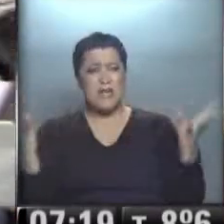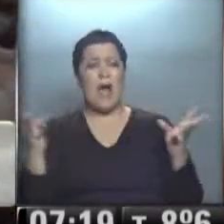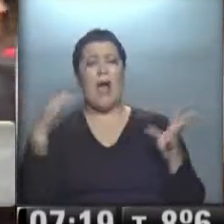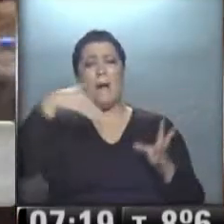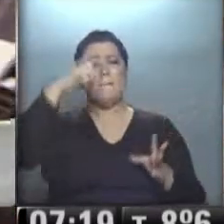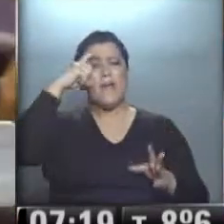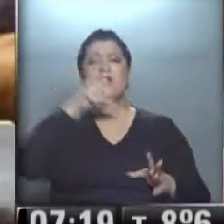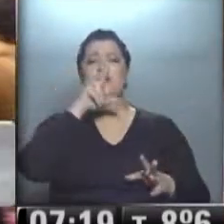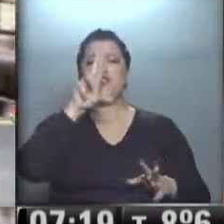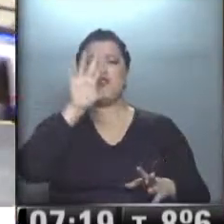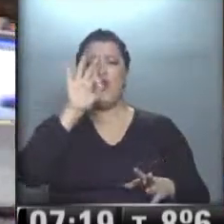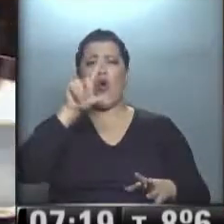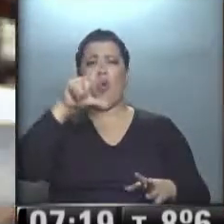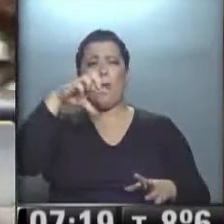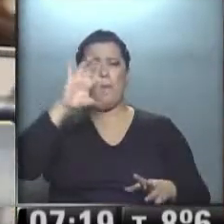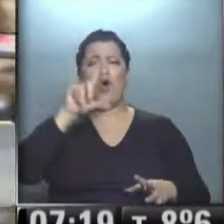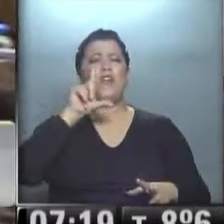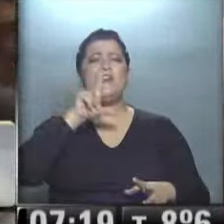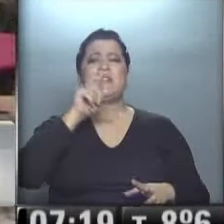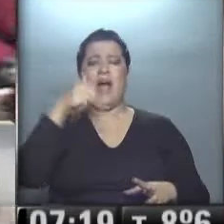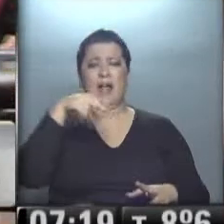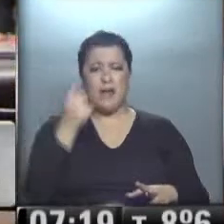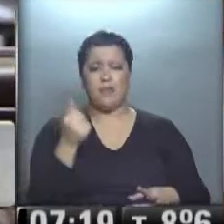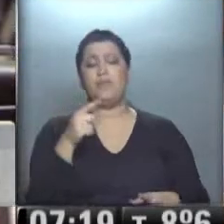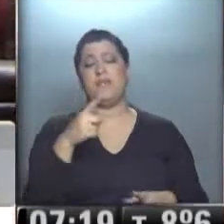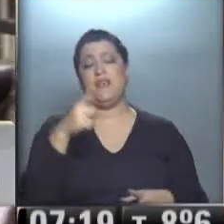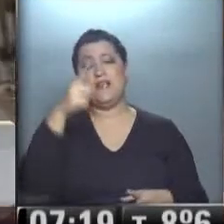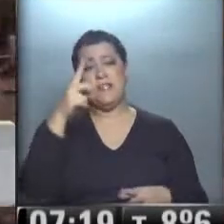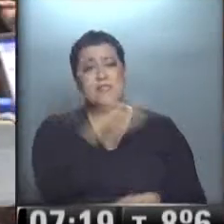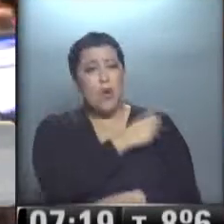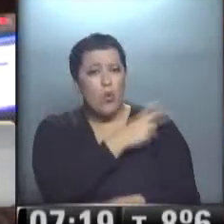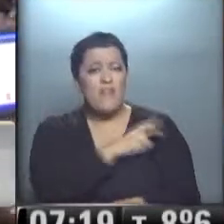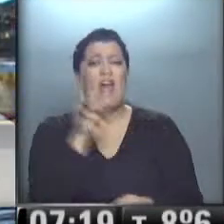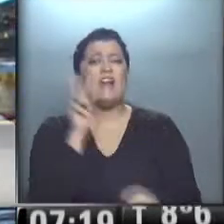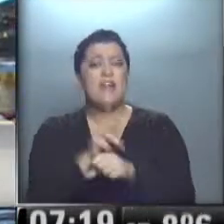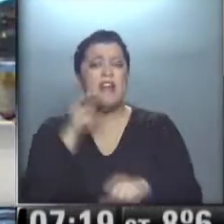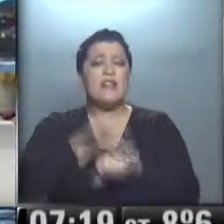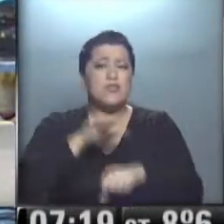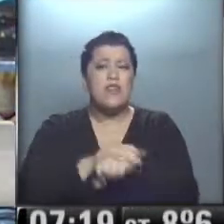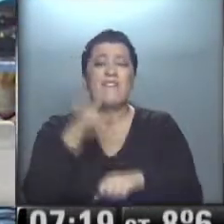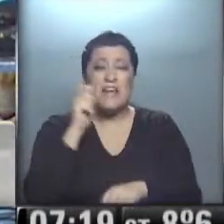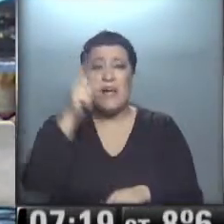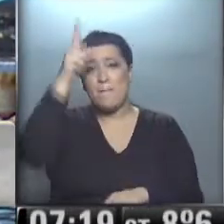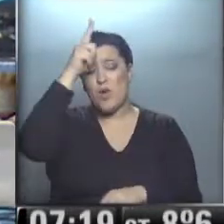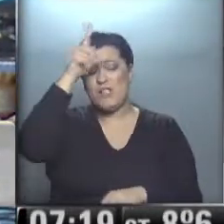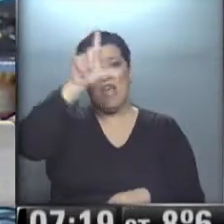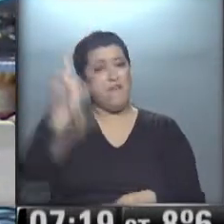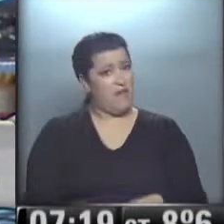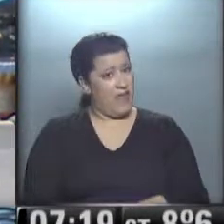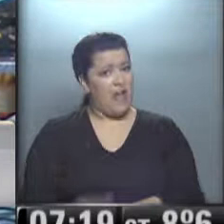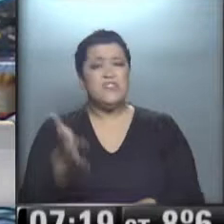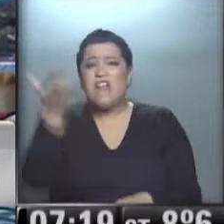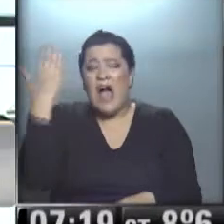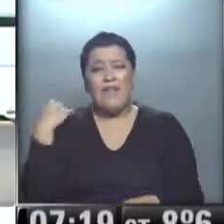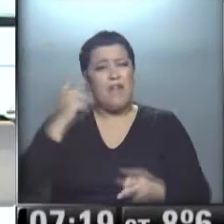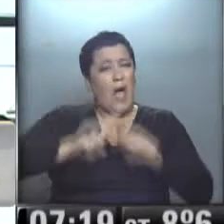ante los incidentes ocurridos. La seguridad de la ciudad de Buenos Aires es responsabilidad de la Policía Federal. Se acordó claramente que